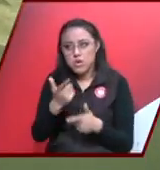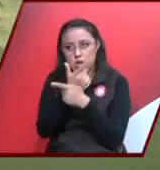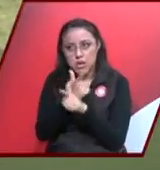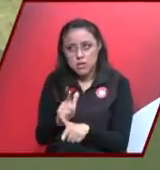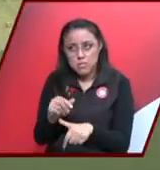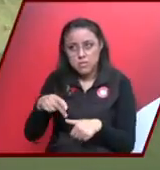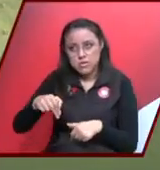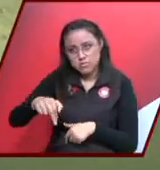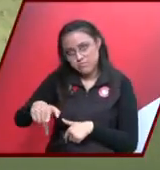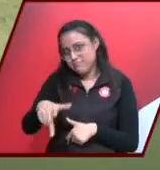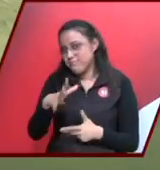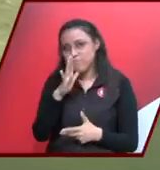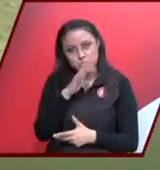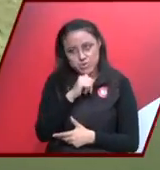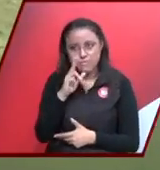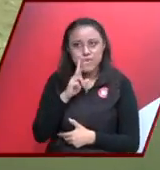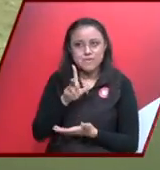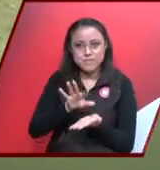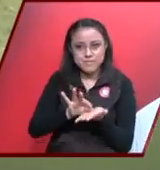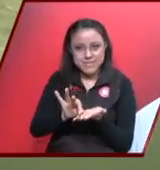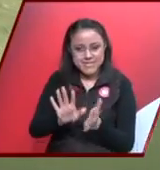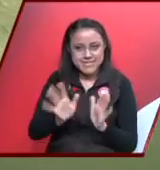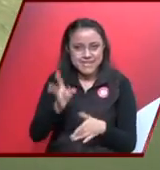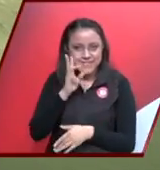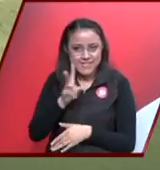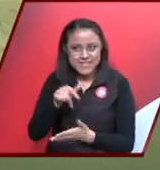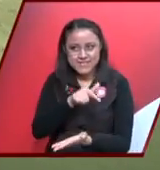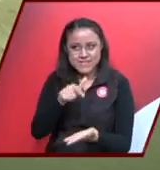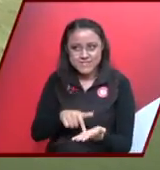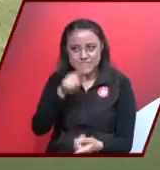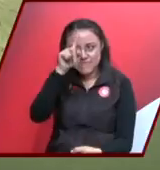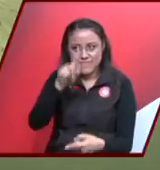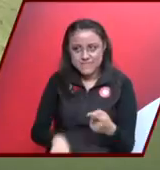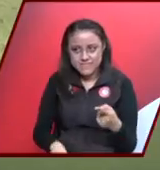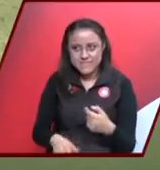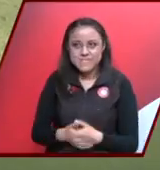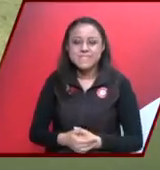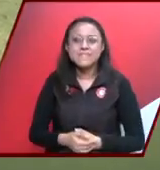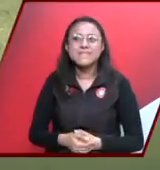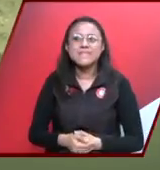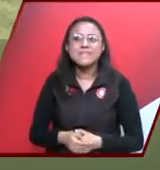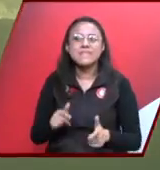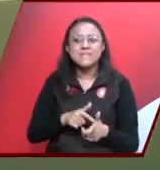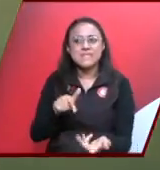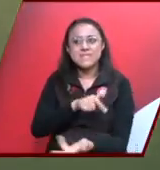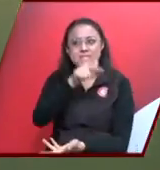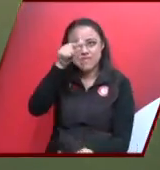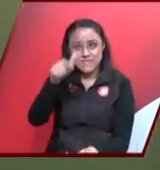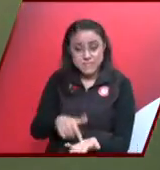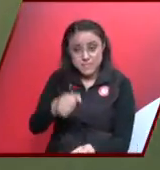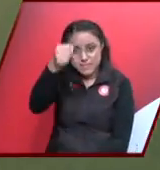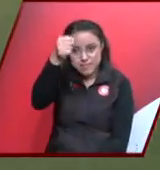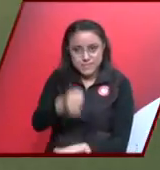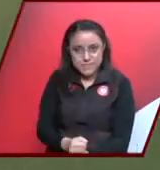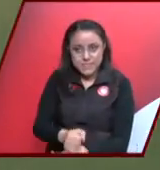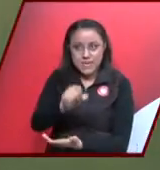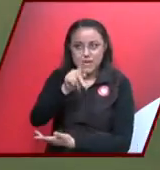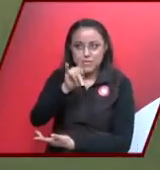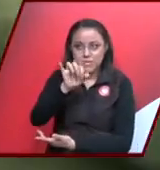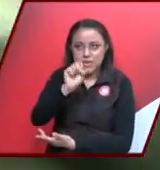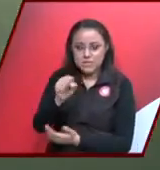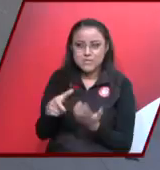los peatones. Ahí viene mi Twitter, ¿ya lo vieron? Pues Kitsch, entonces tenemos que seguir reportando para quien corresponda. El